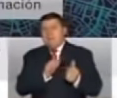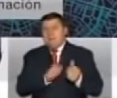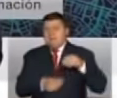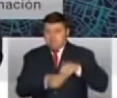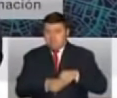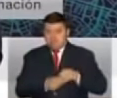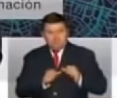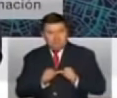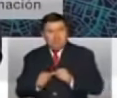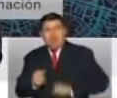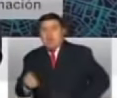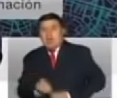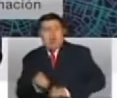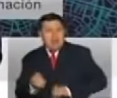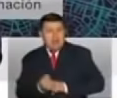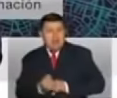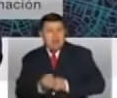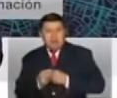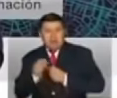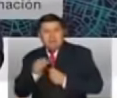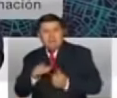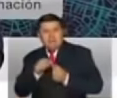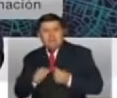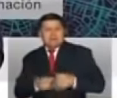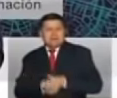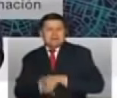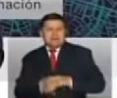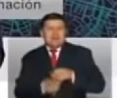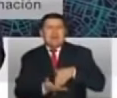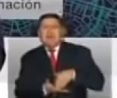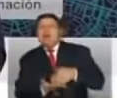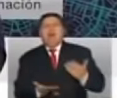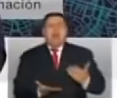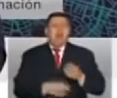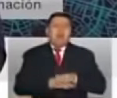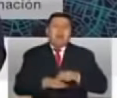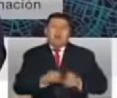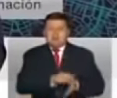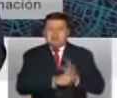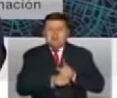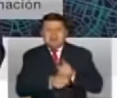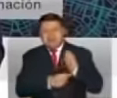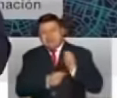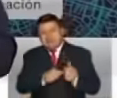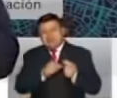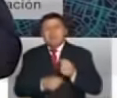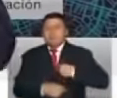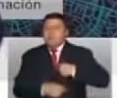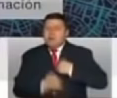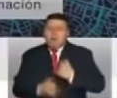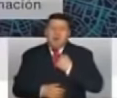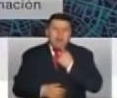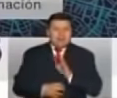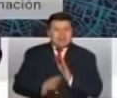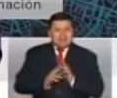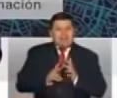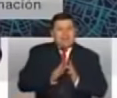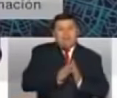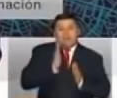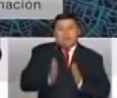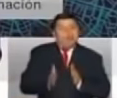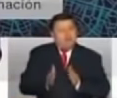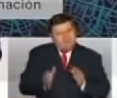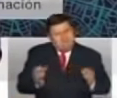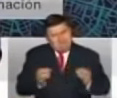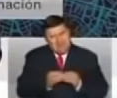que llega para apoyar de manera económica esta situación de vulnerabilidad derivada de la pandemia. ¿Qué hemos dicho nosotros? Extender este programa